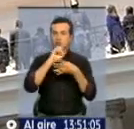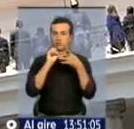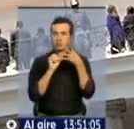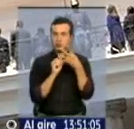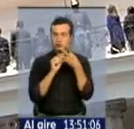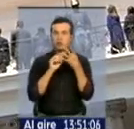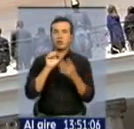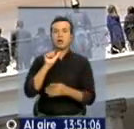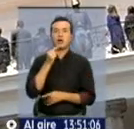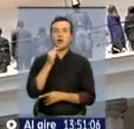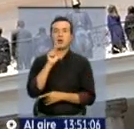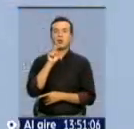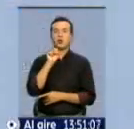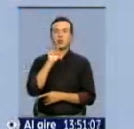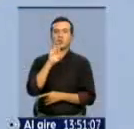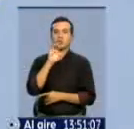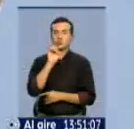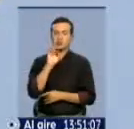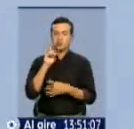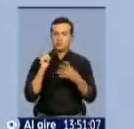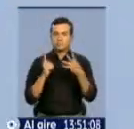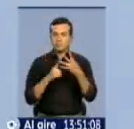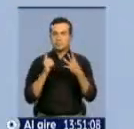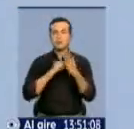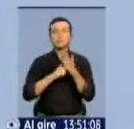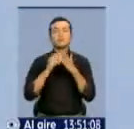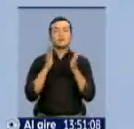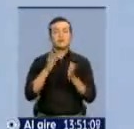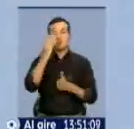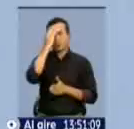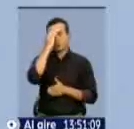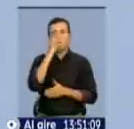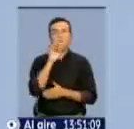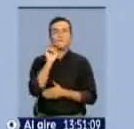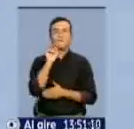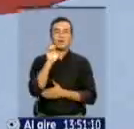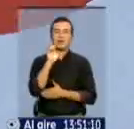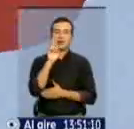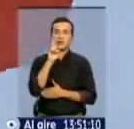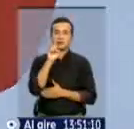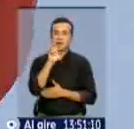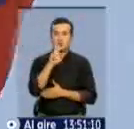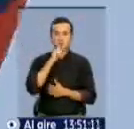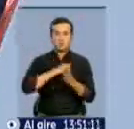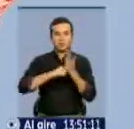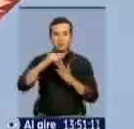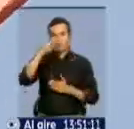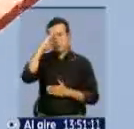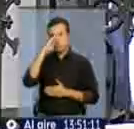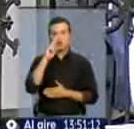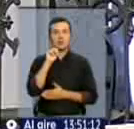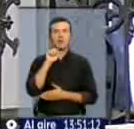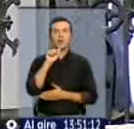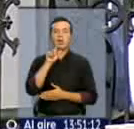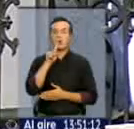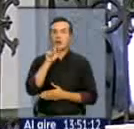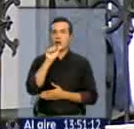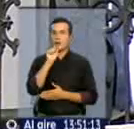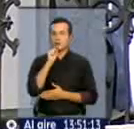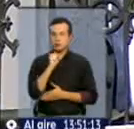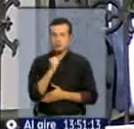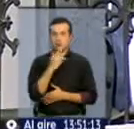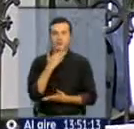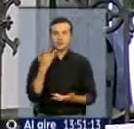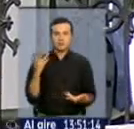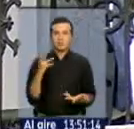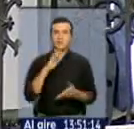Innovación, Augusto Barrera, los ministros de Educación, Fander Falconi, y del Interior, César Navas. También